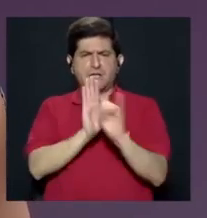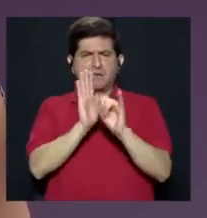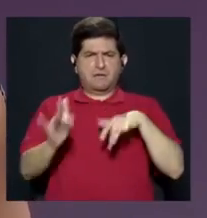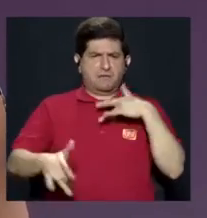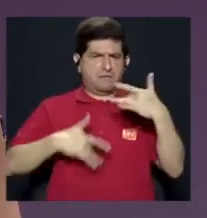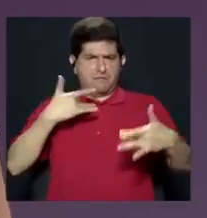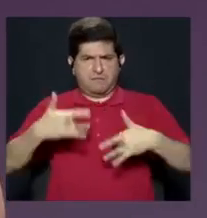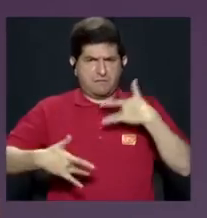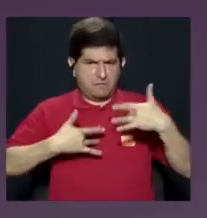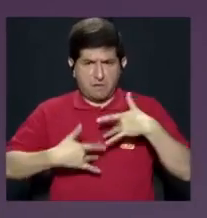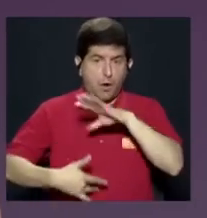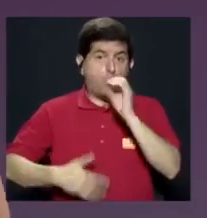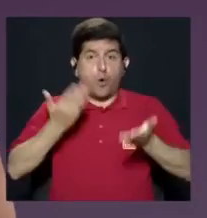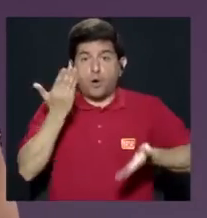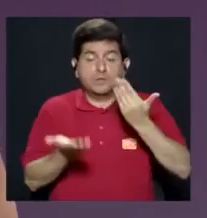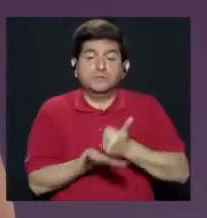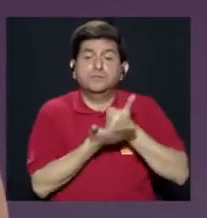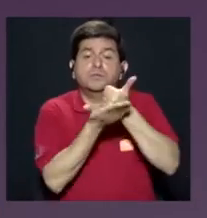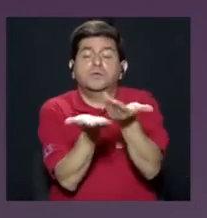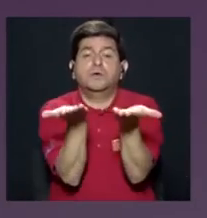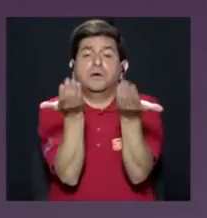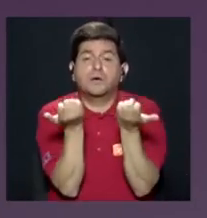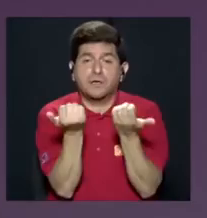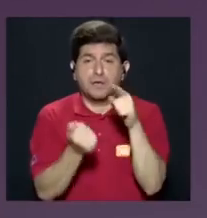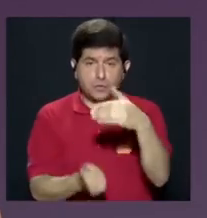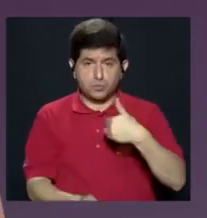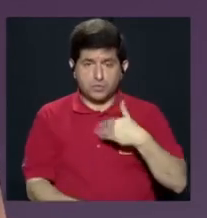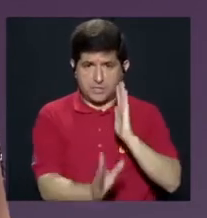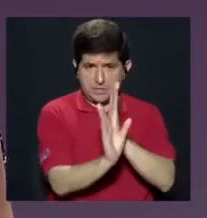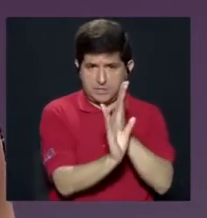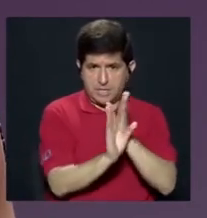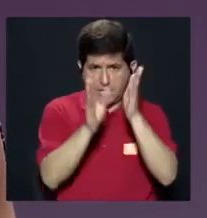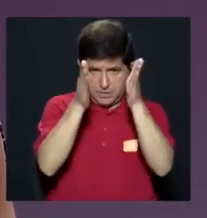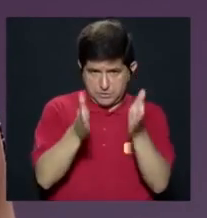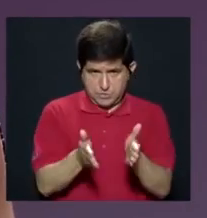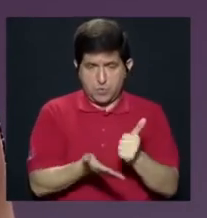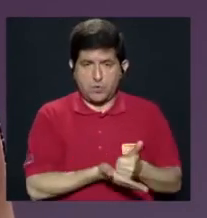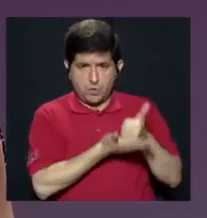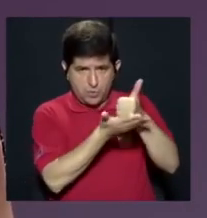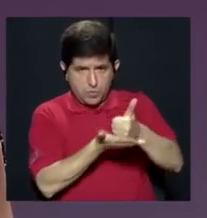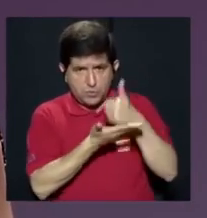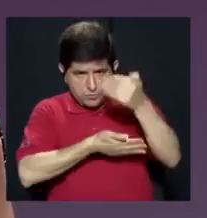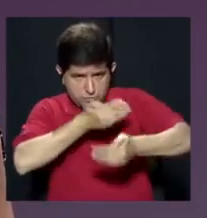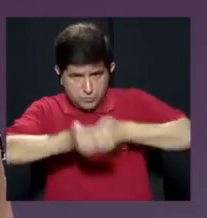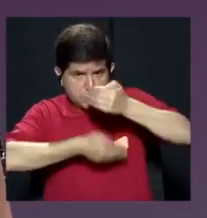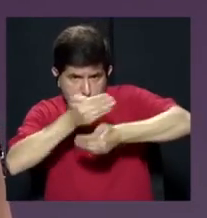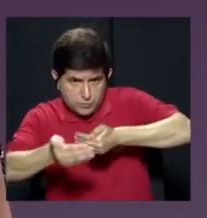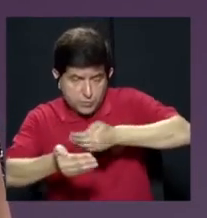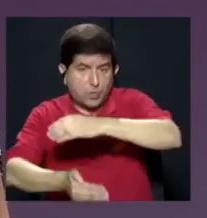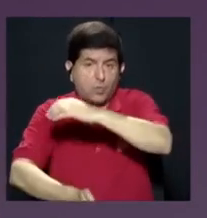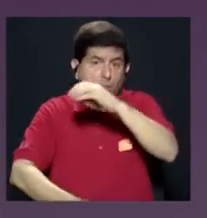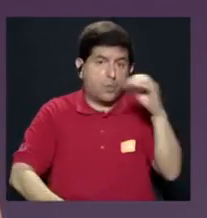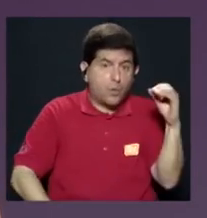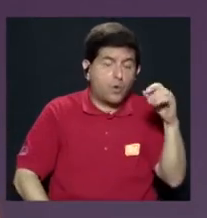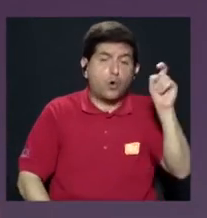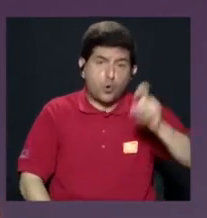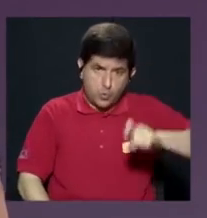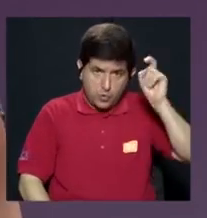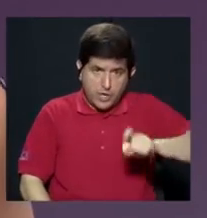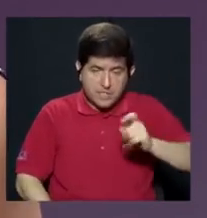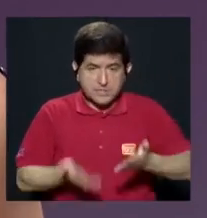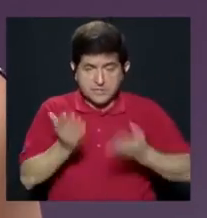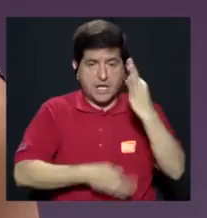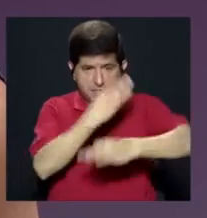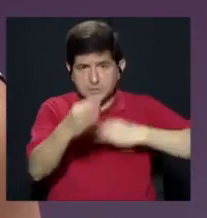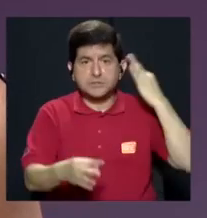identifiquen o bien quisieran ayudar. ¿Tienen ustedes psicólogas, psicólogos que les estén ayudando o necesitarían de